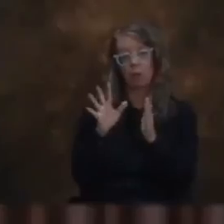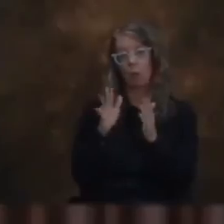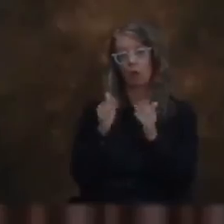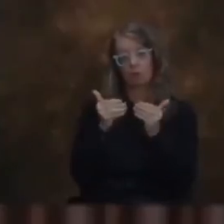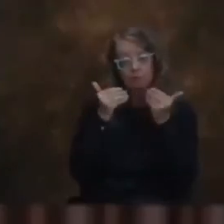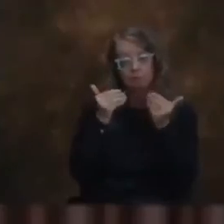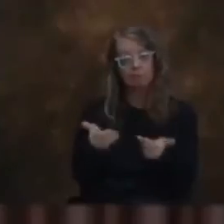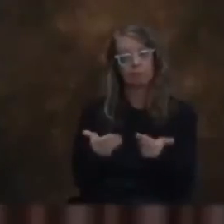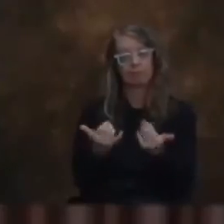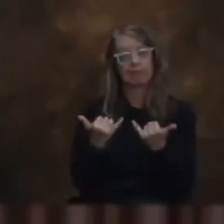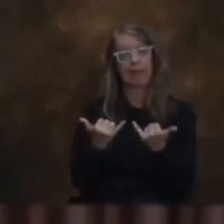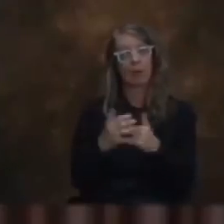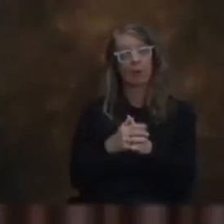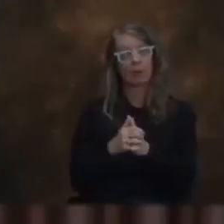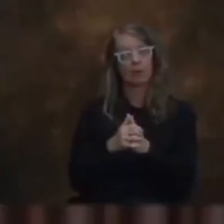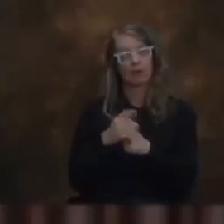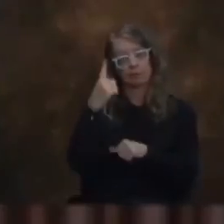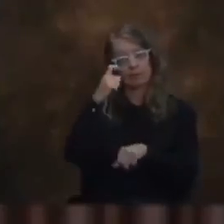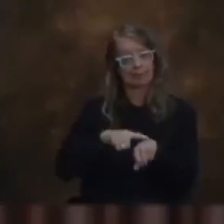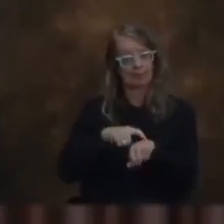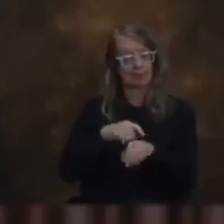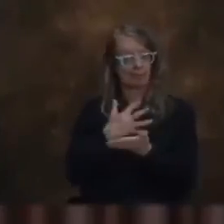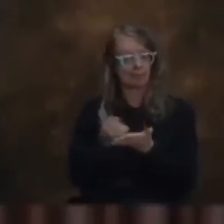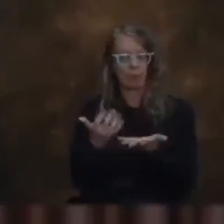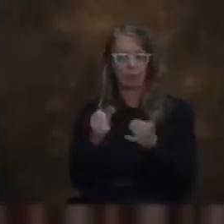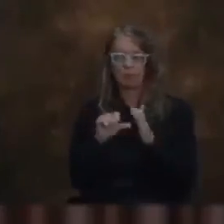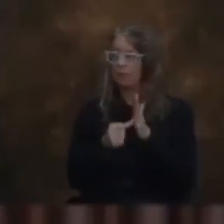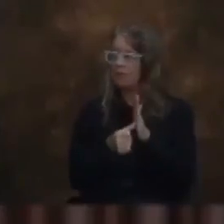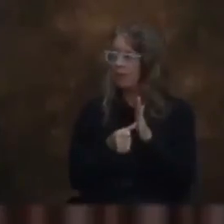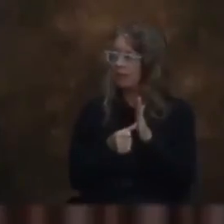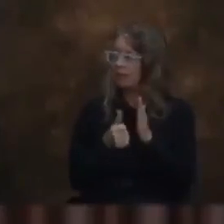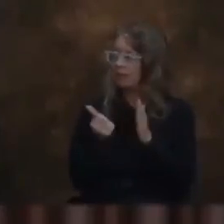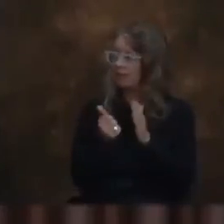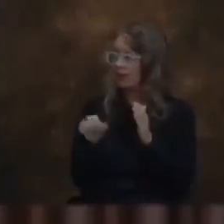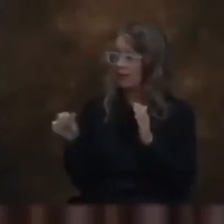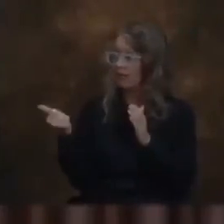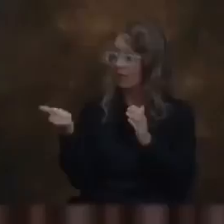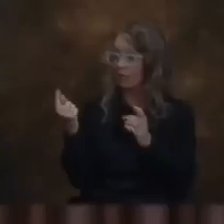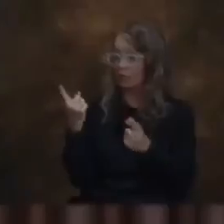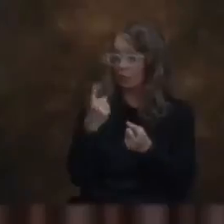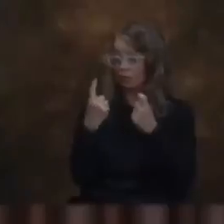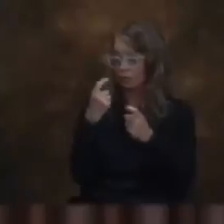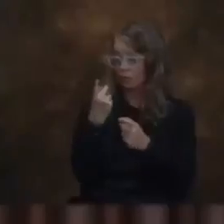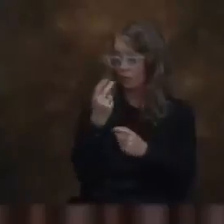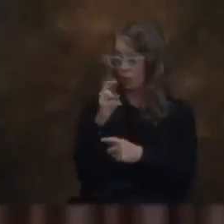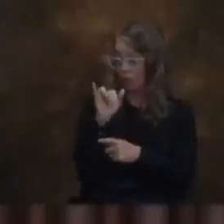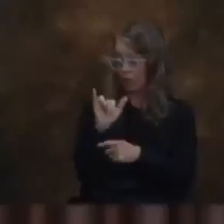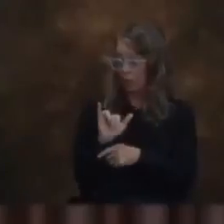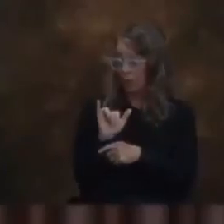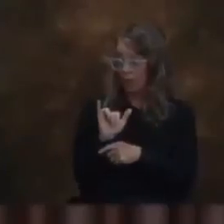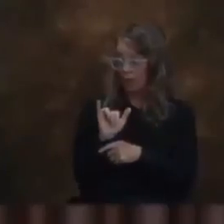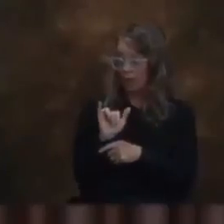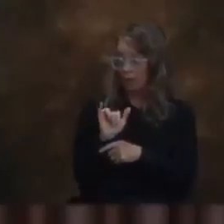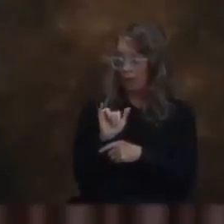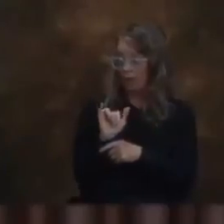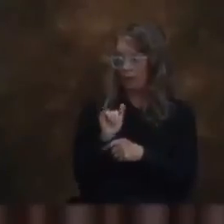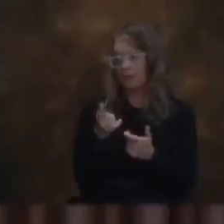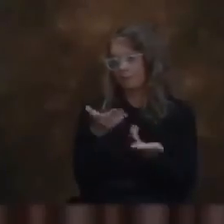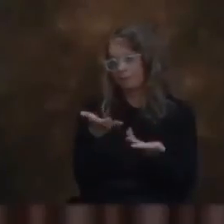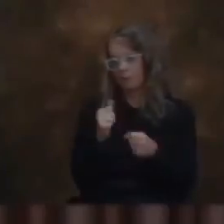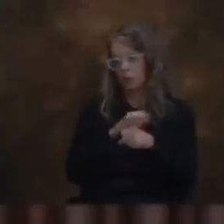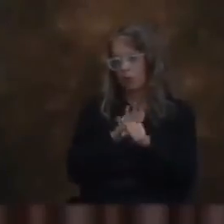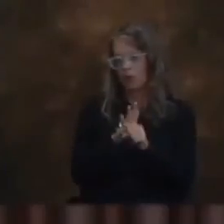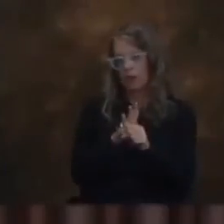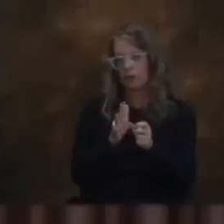y habiendo dicho eso si hay alguna otra pregunta que ustedes quieran hacer nada más importante que este tema en este momento pero quiero